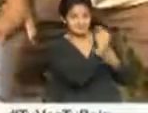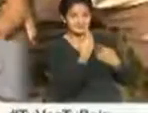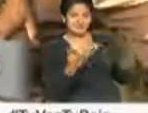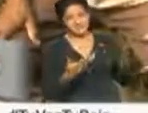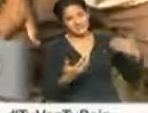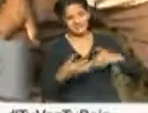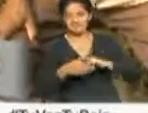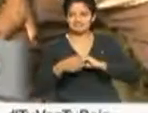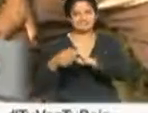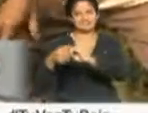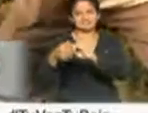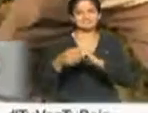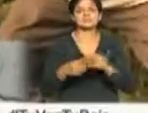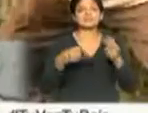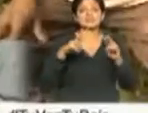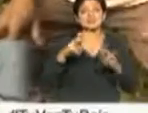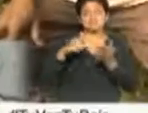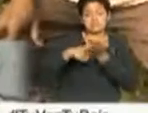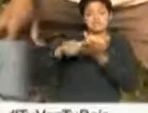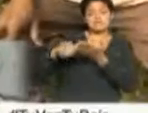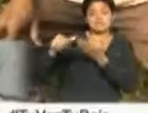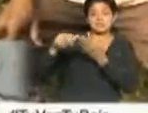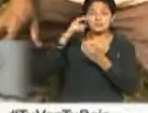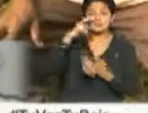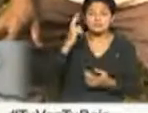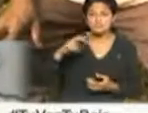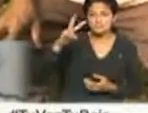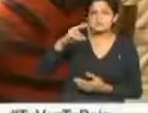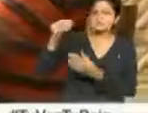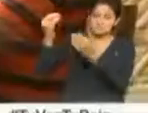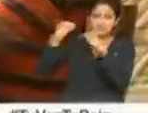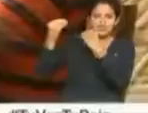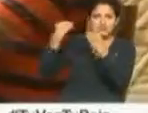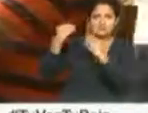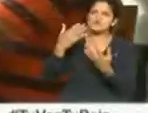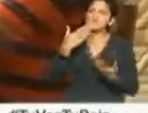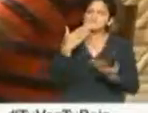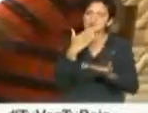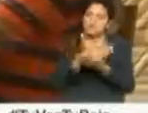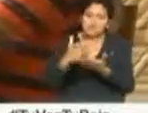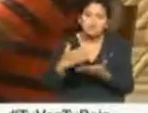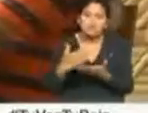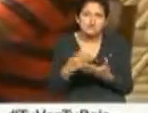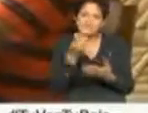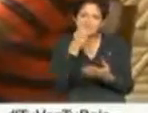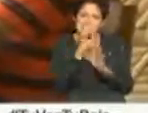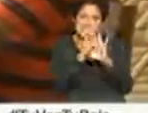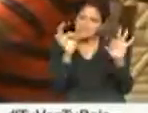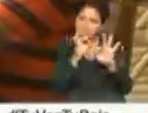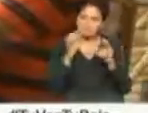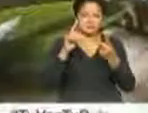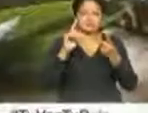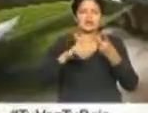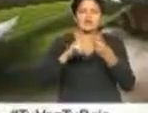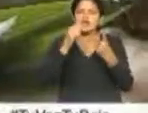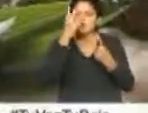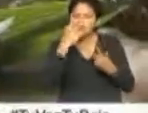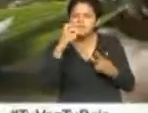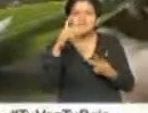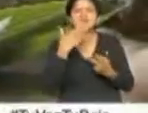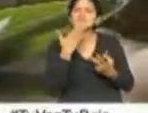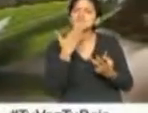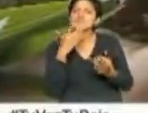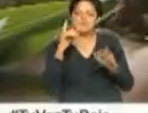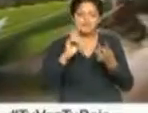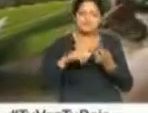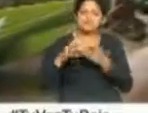de Turismo sí nos han apoyado más que en capacitación, tanto en la cocina, tanto en el hospedaje, tanto